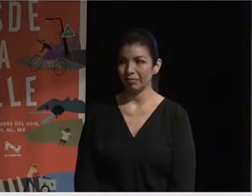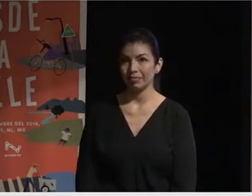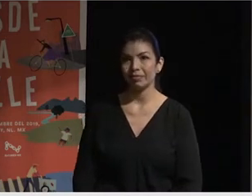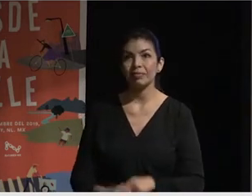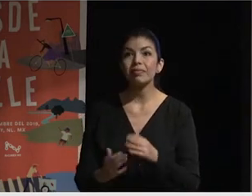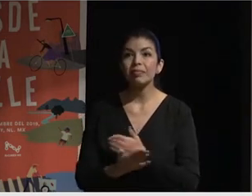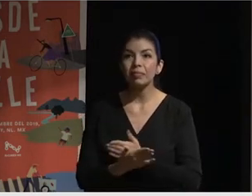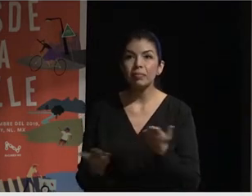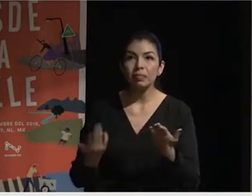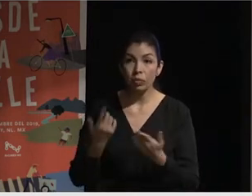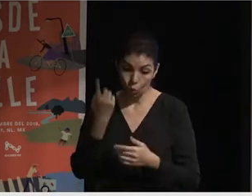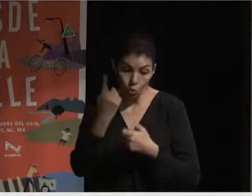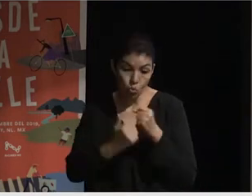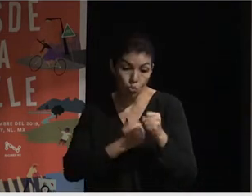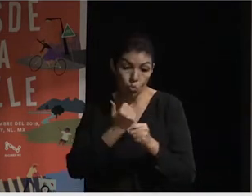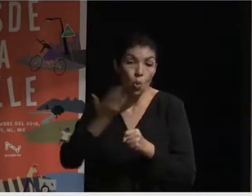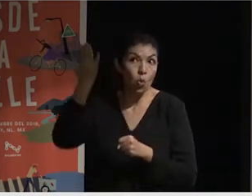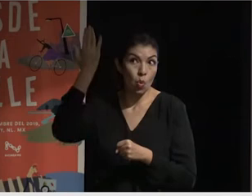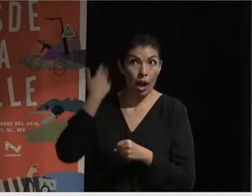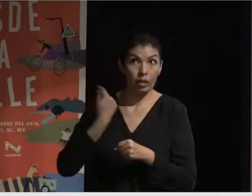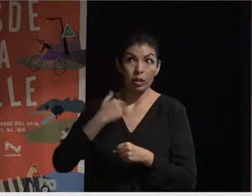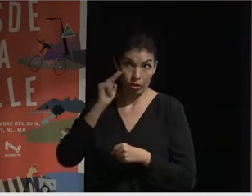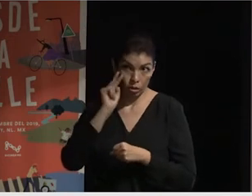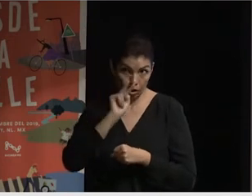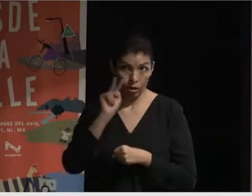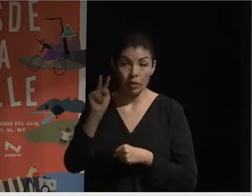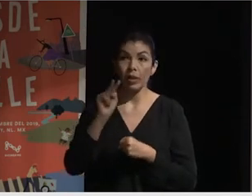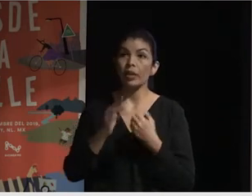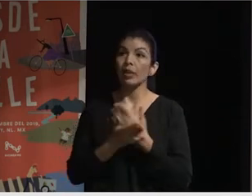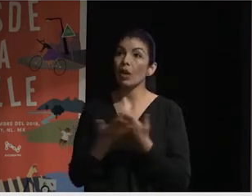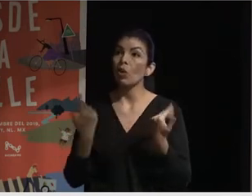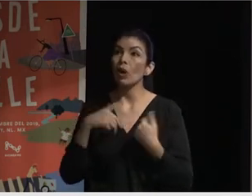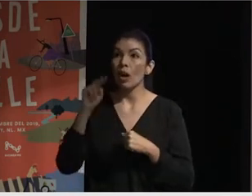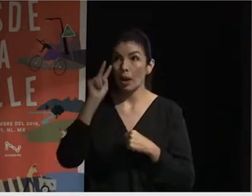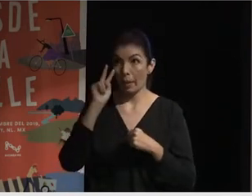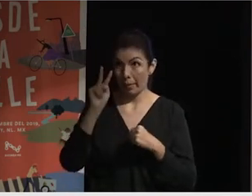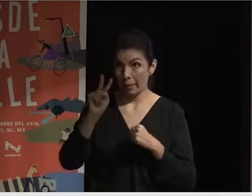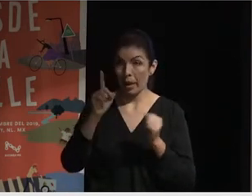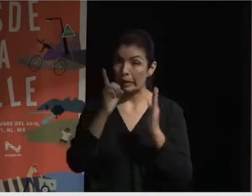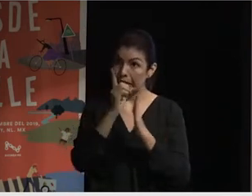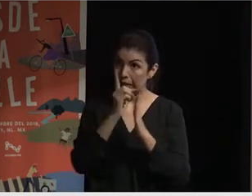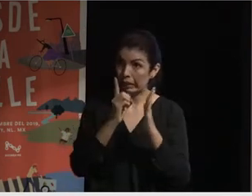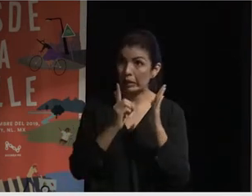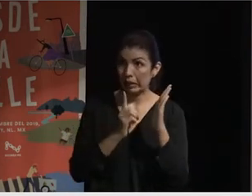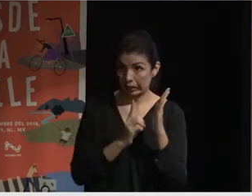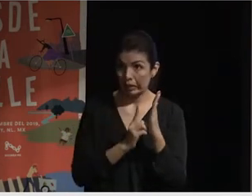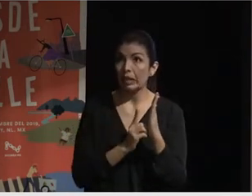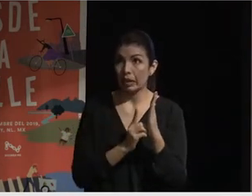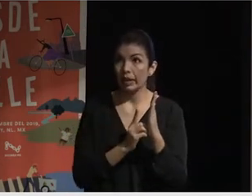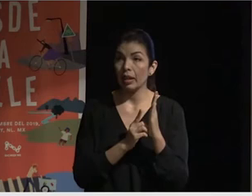que vi ese video. Ahorita esos departamentos ya están a la venta y el más barato de 61 metros cuadrados cuesta 2 millones y